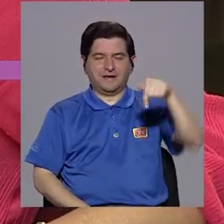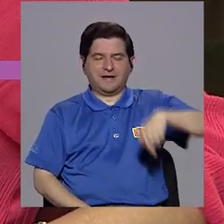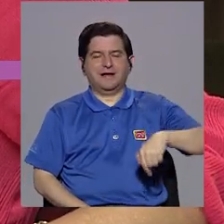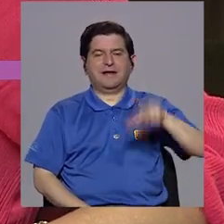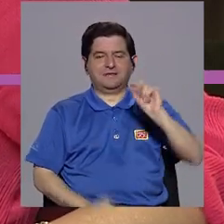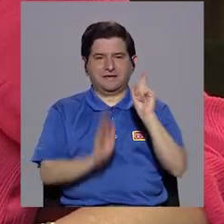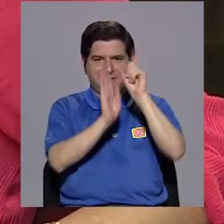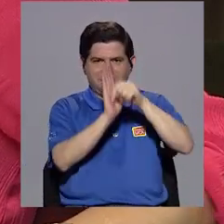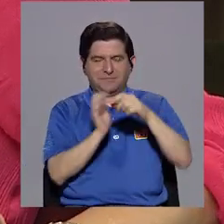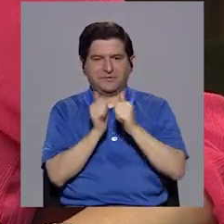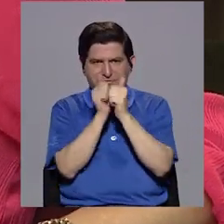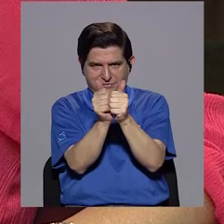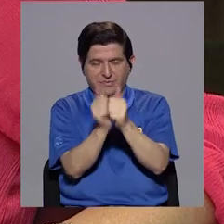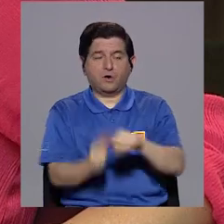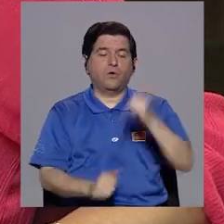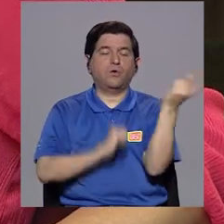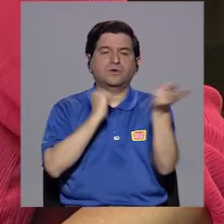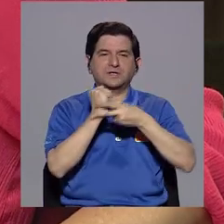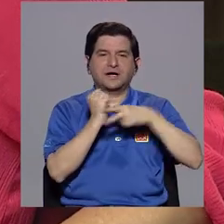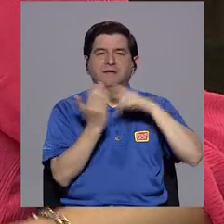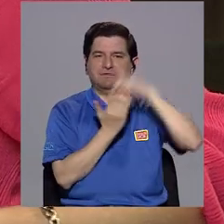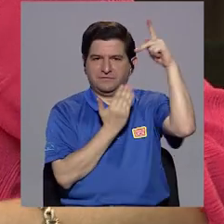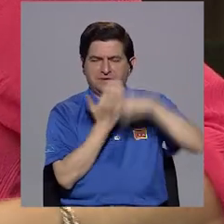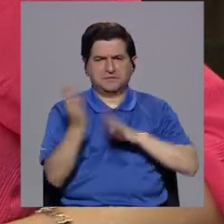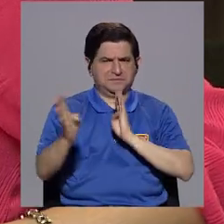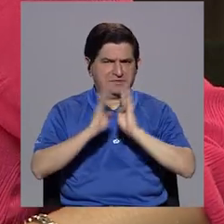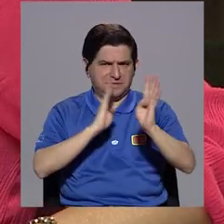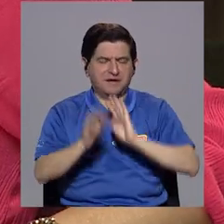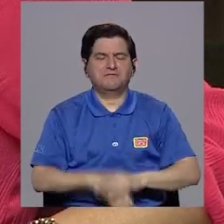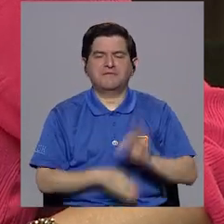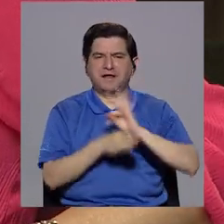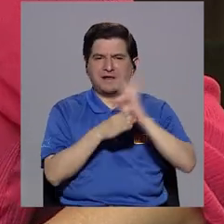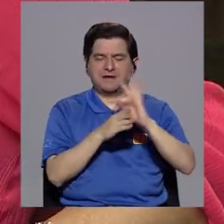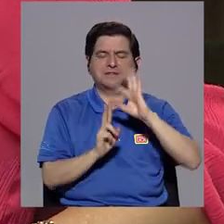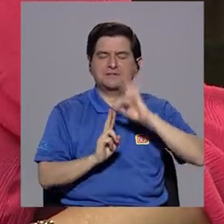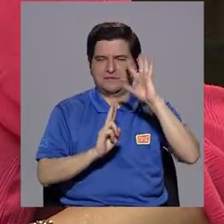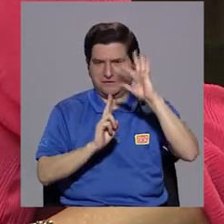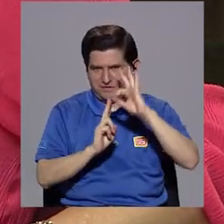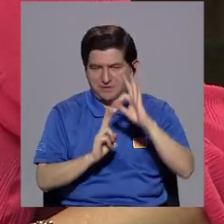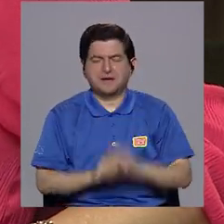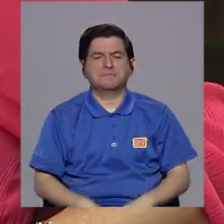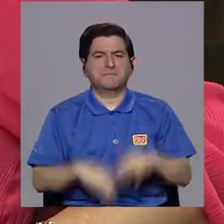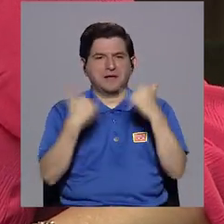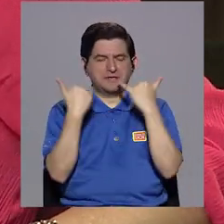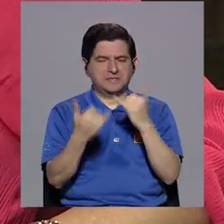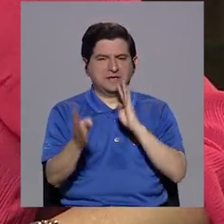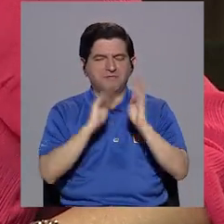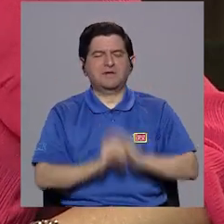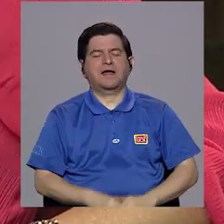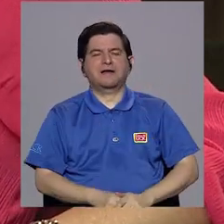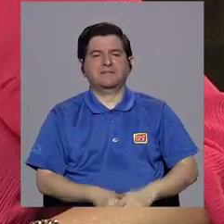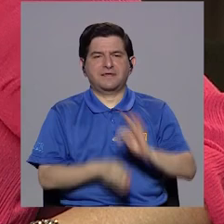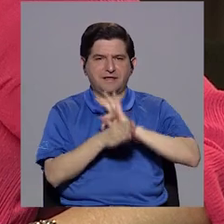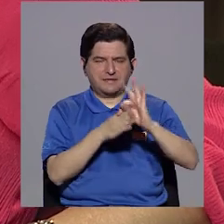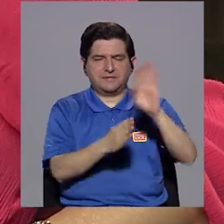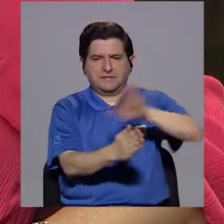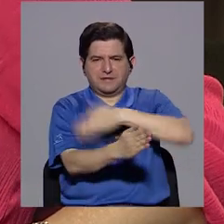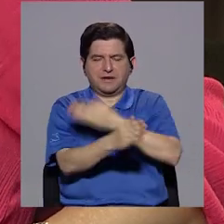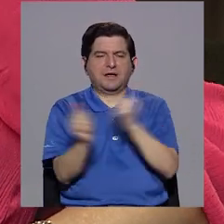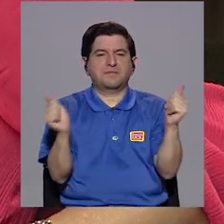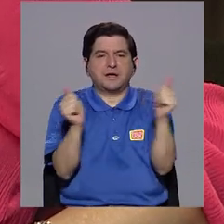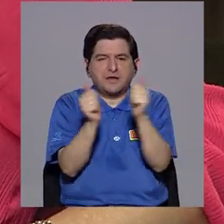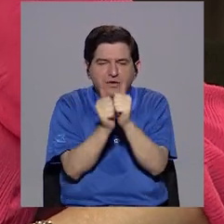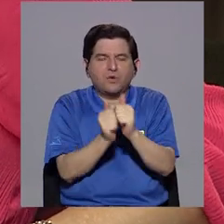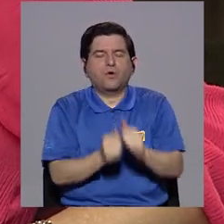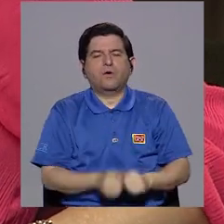esta media hora. En otras ocasiones en el programa hemos hablado acerca de las terapias alternativas, hemos hablado acerca de musicoterapia y de